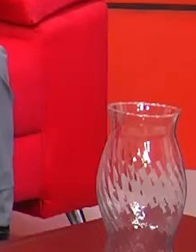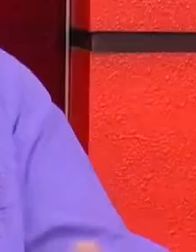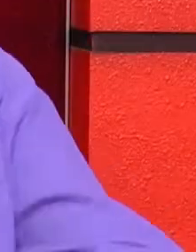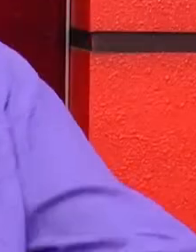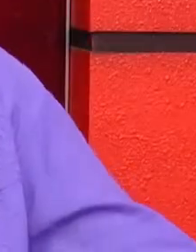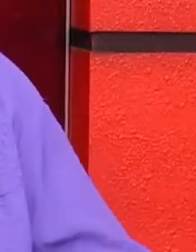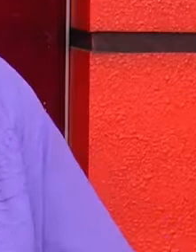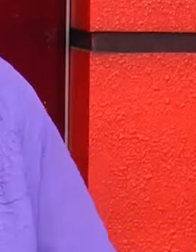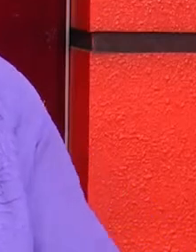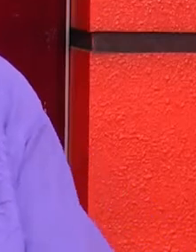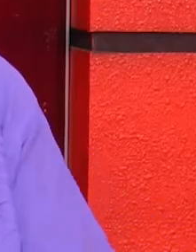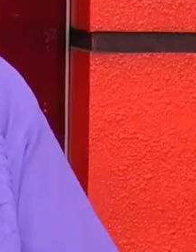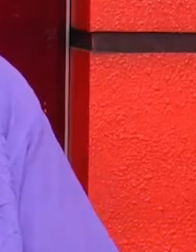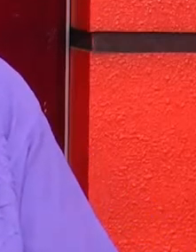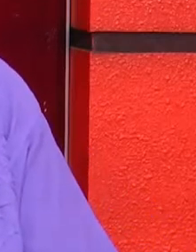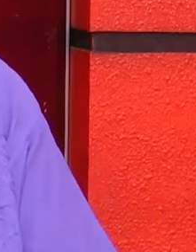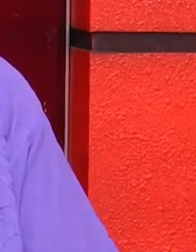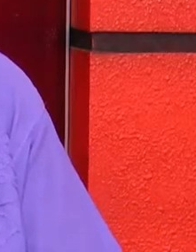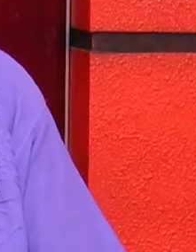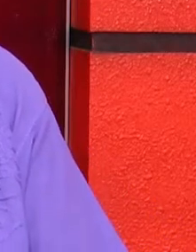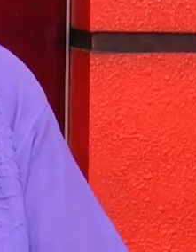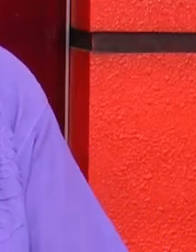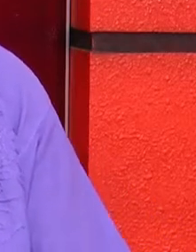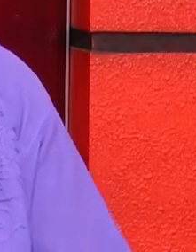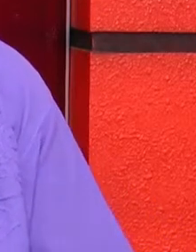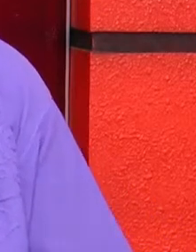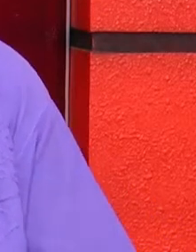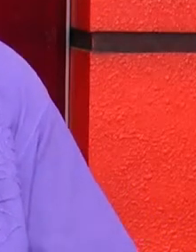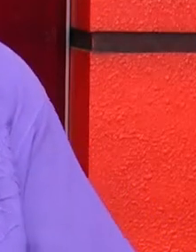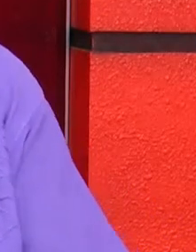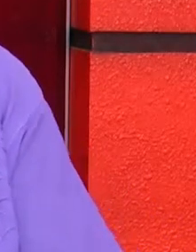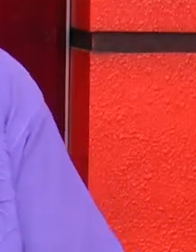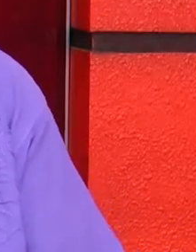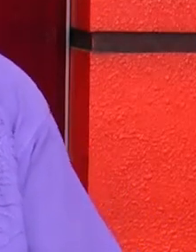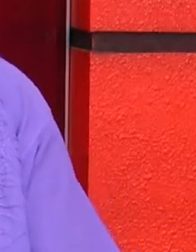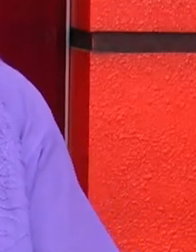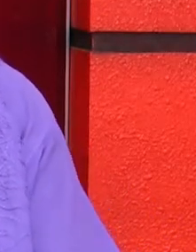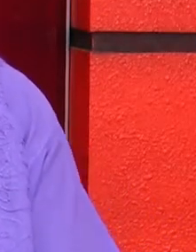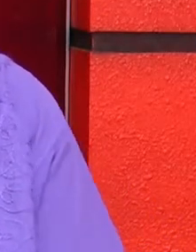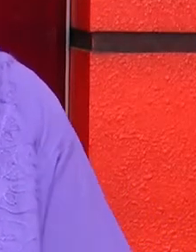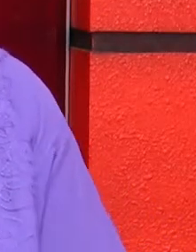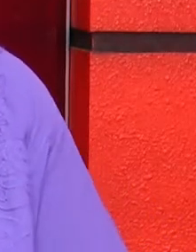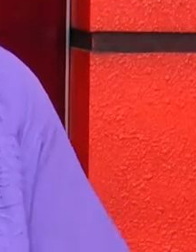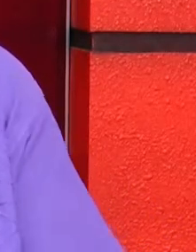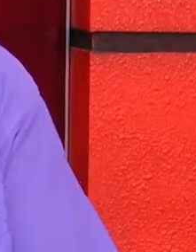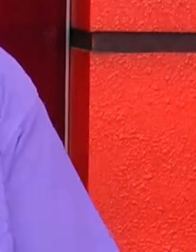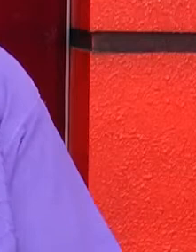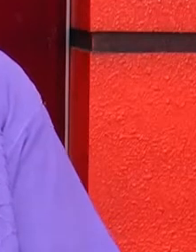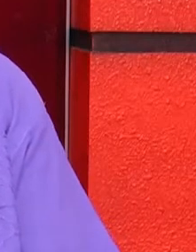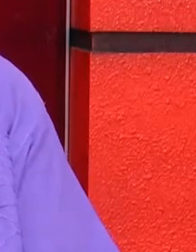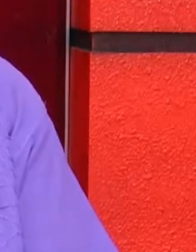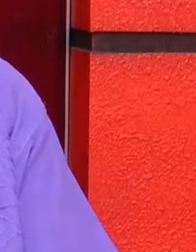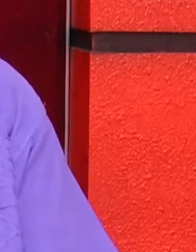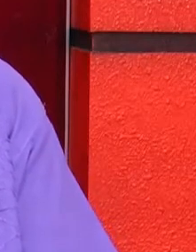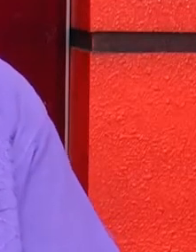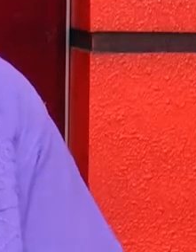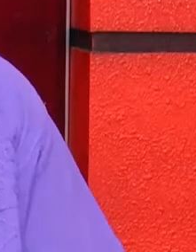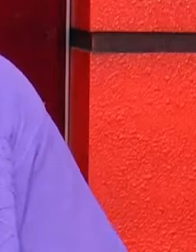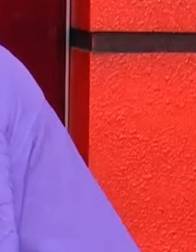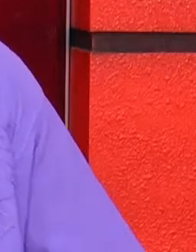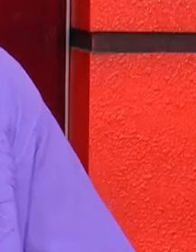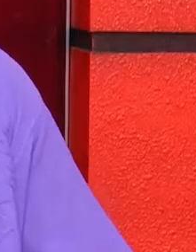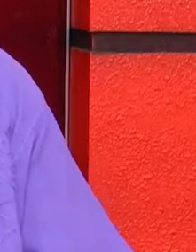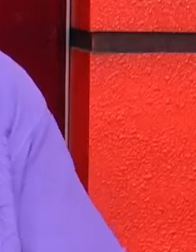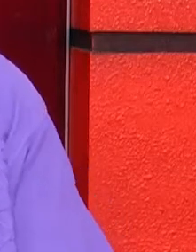niños pequeños que van buscando que les enseñe inglés, divertir, porque también hacemos algo